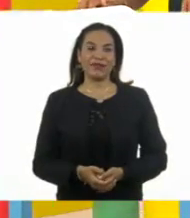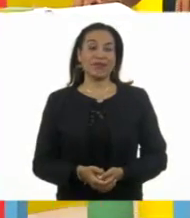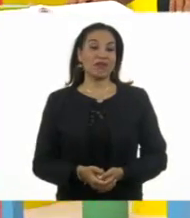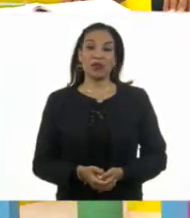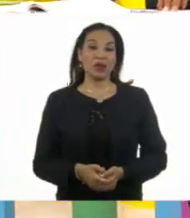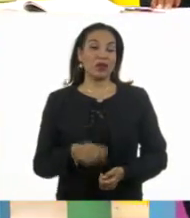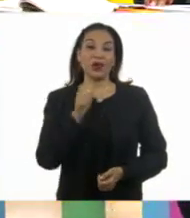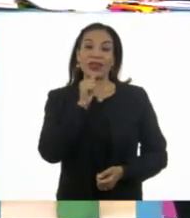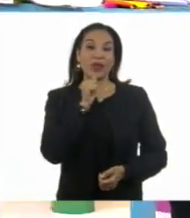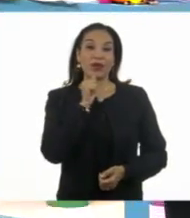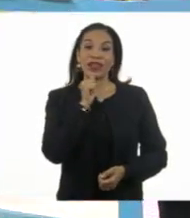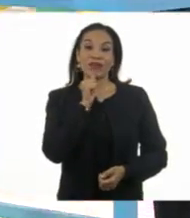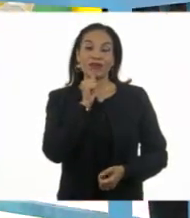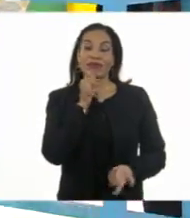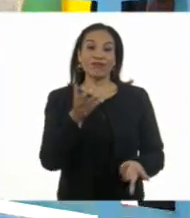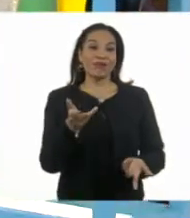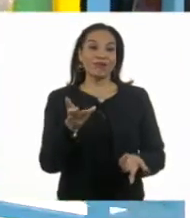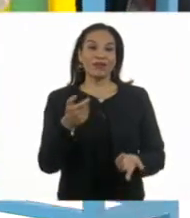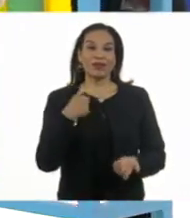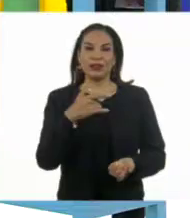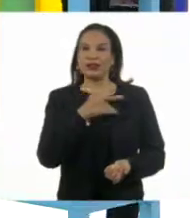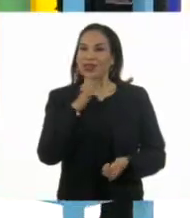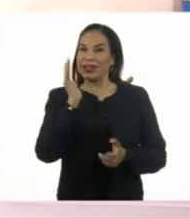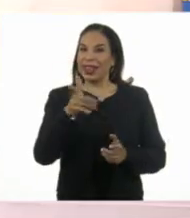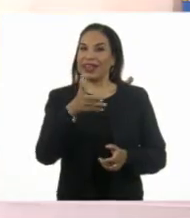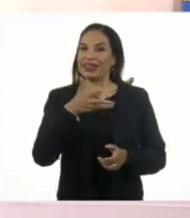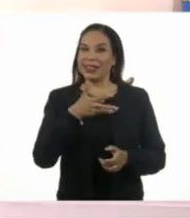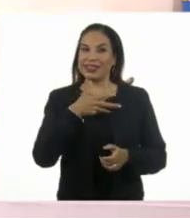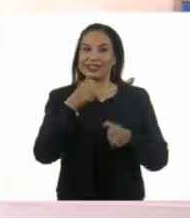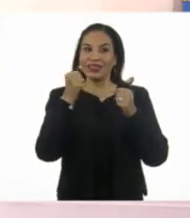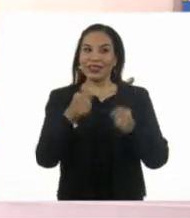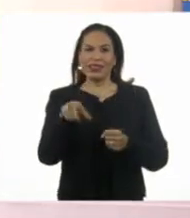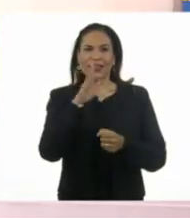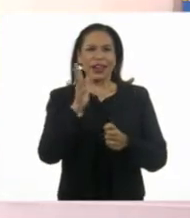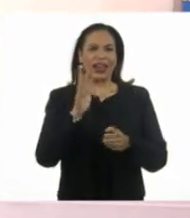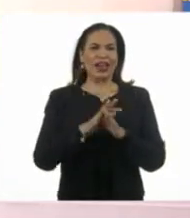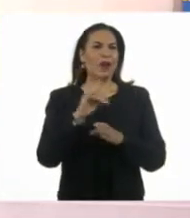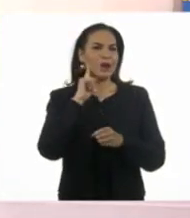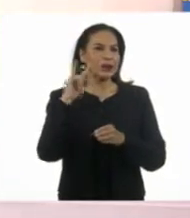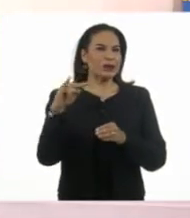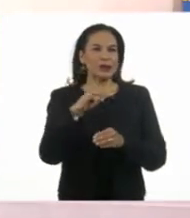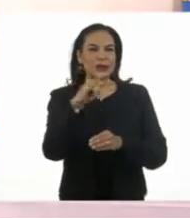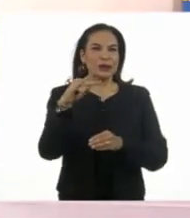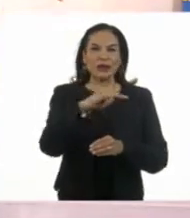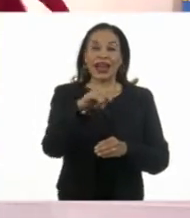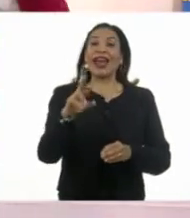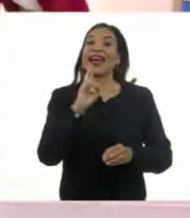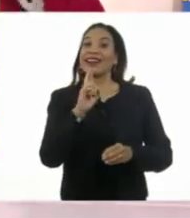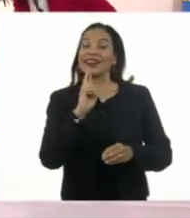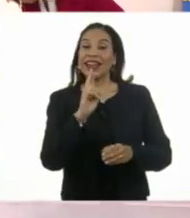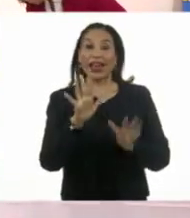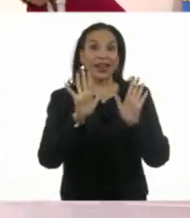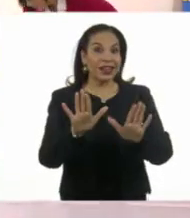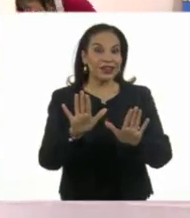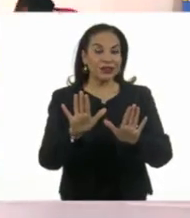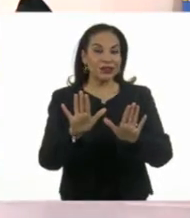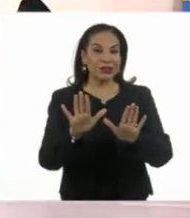No, todavía no. ¿No? A mí se me hace que sí, maestra. Ah, perfecto, adelante. Llegaron las respuestas. A ver,